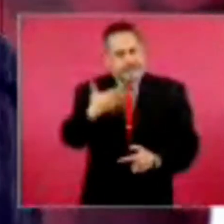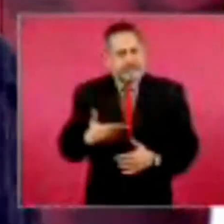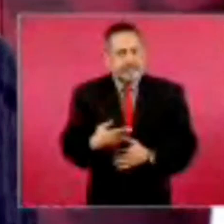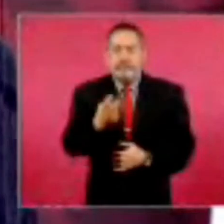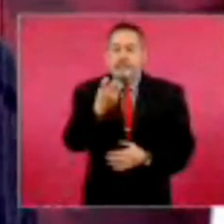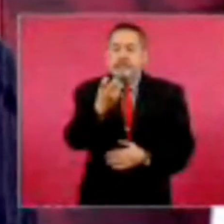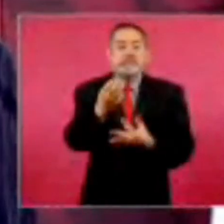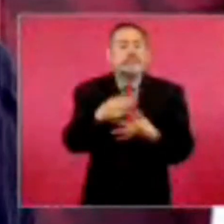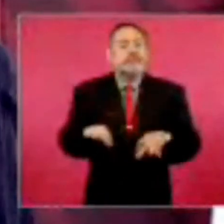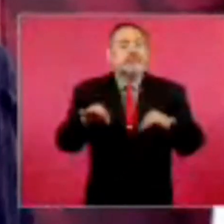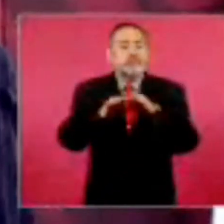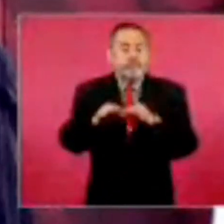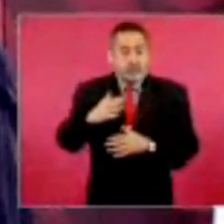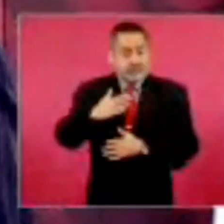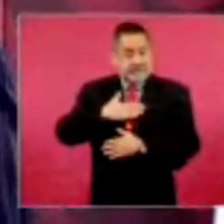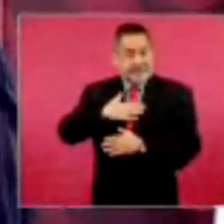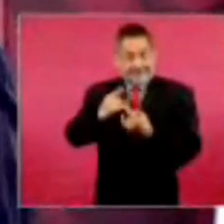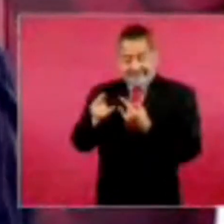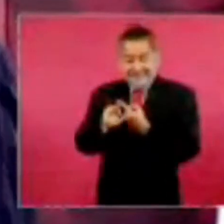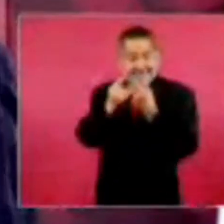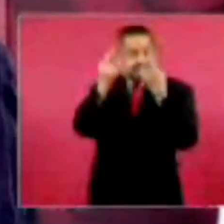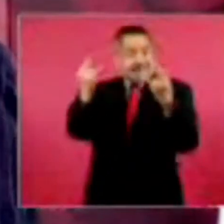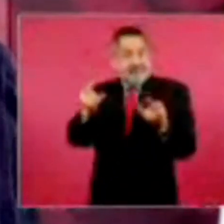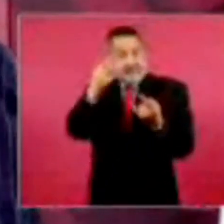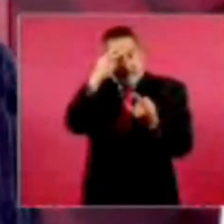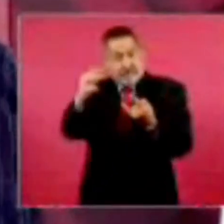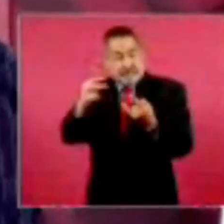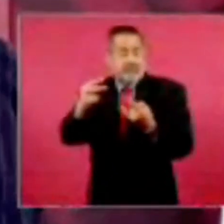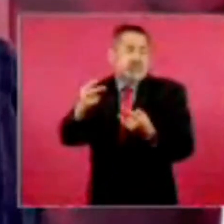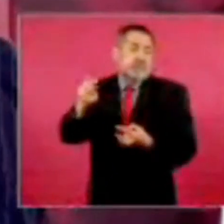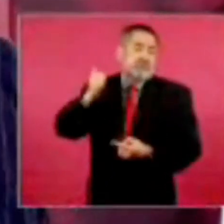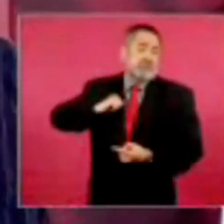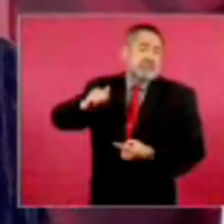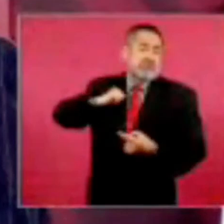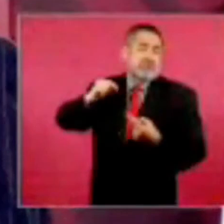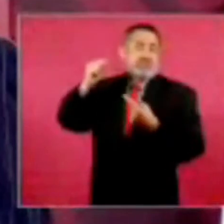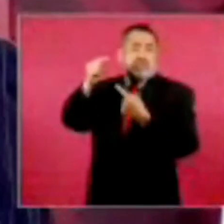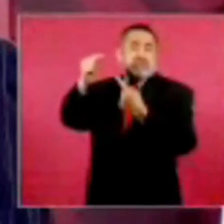que tiene muchas enseñanzas.